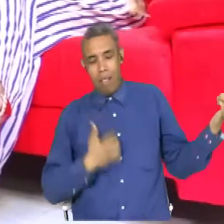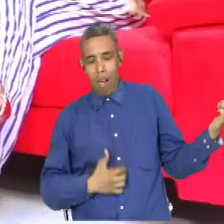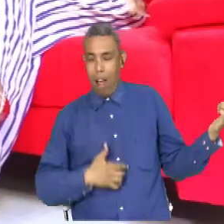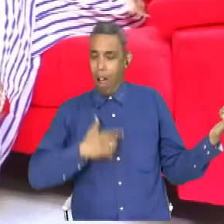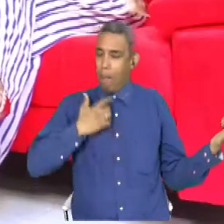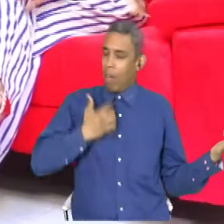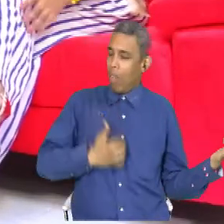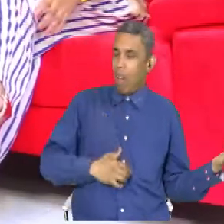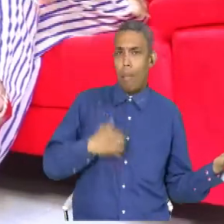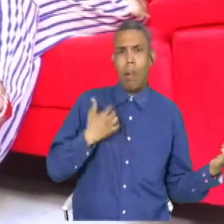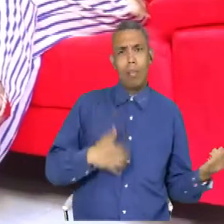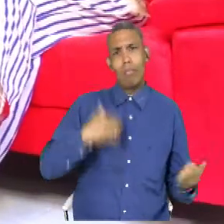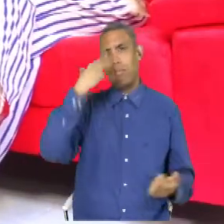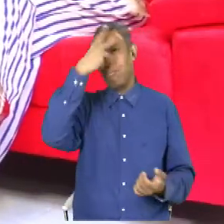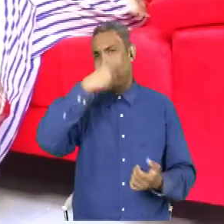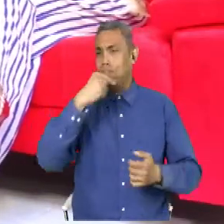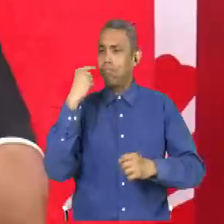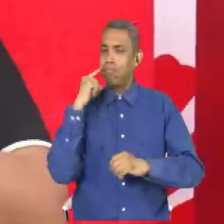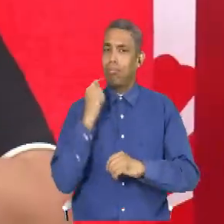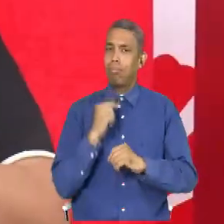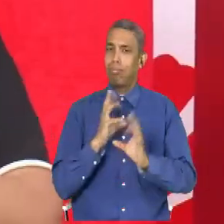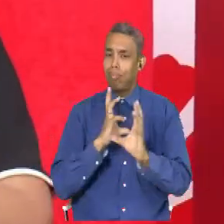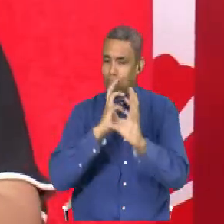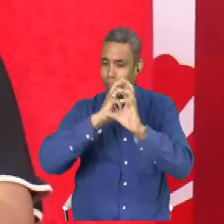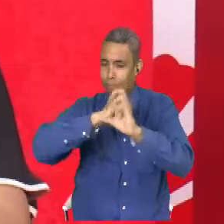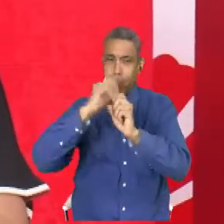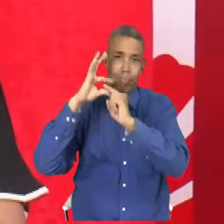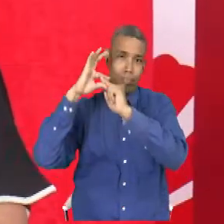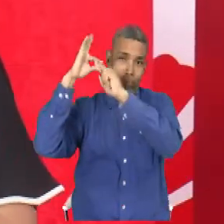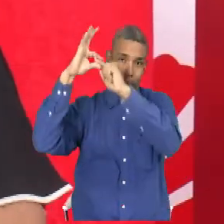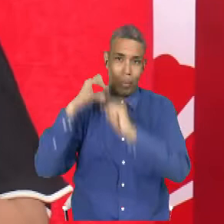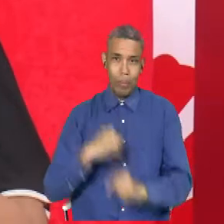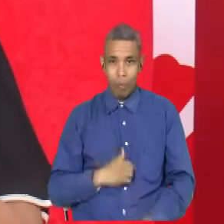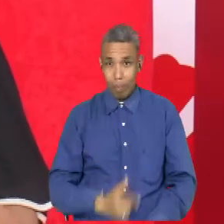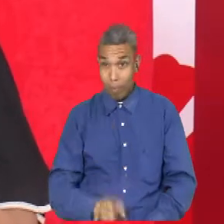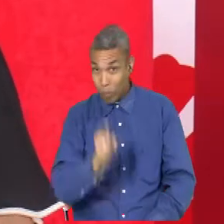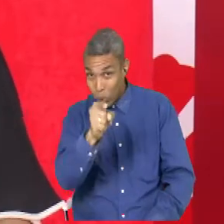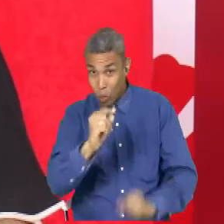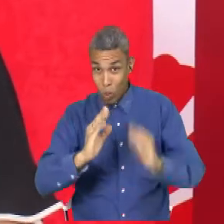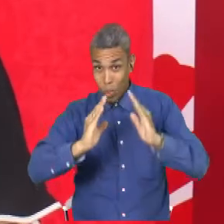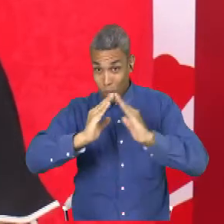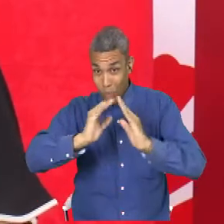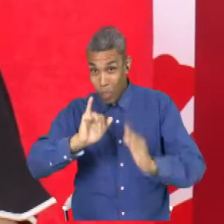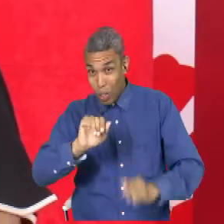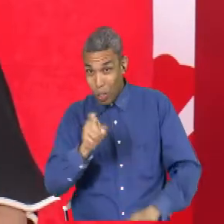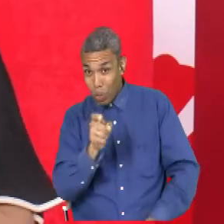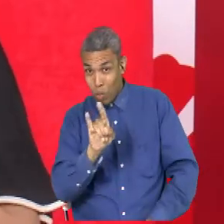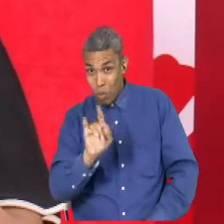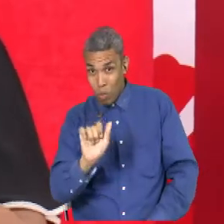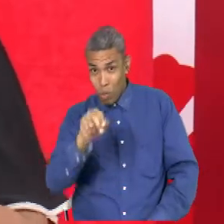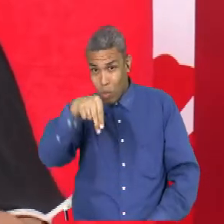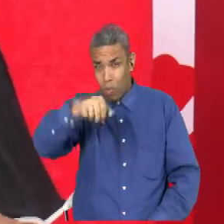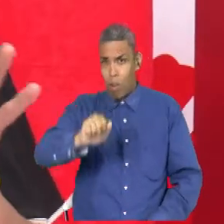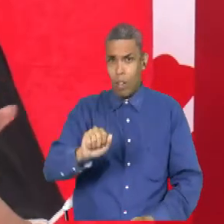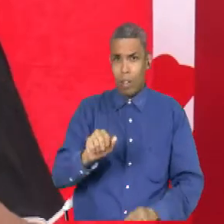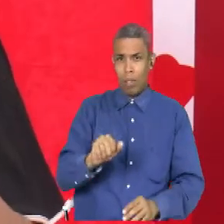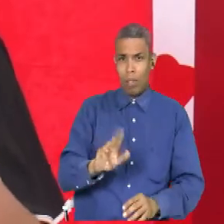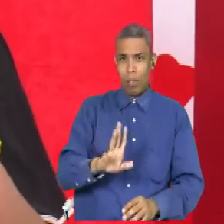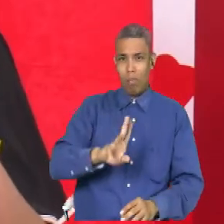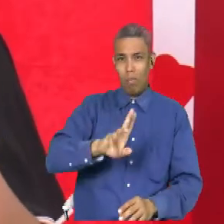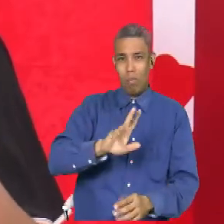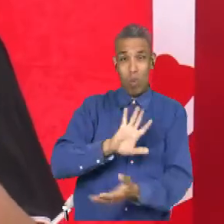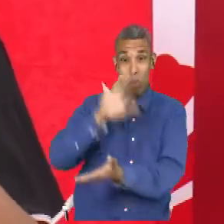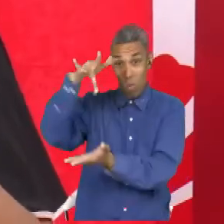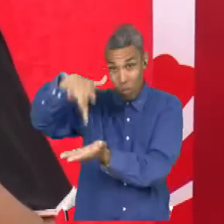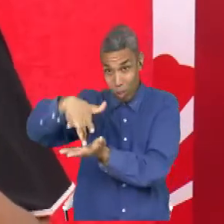su promesa, mejor dicho. Oye. Y si usted fue a la Iguana Casa Cultural y se comió ese delicioso sándwich o alguno de esos platos tan